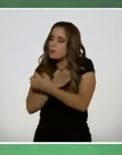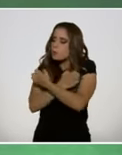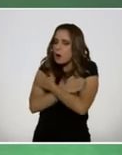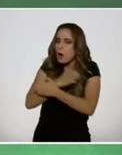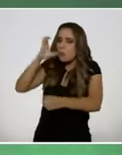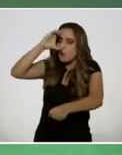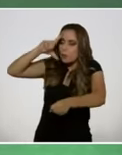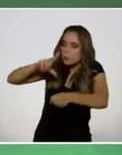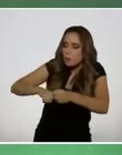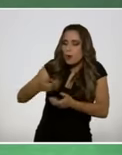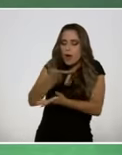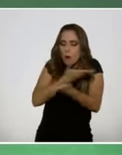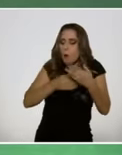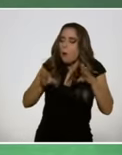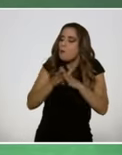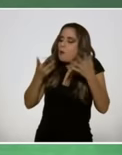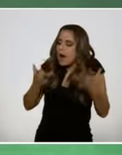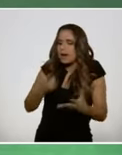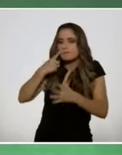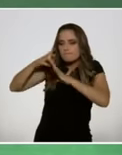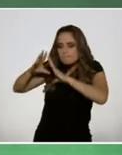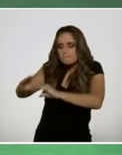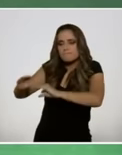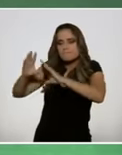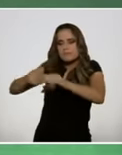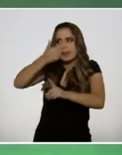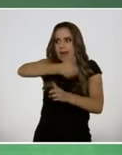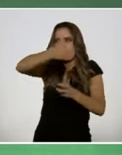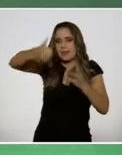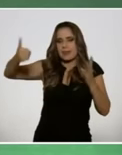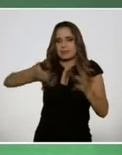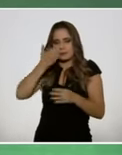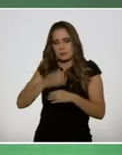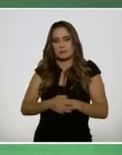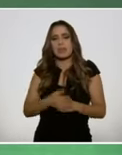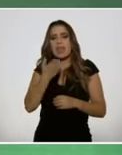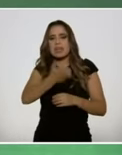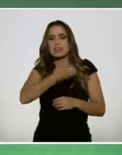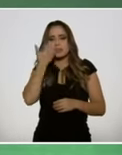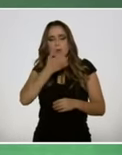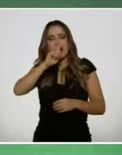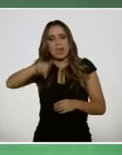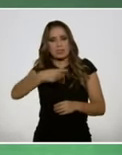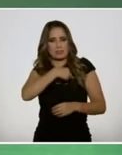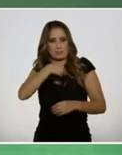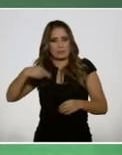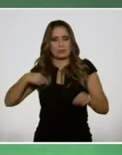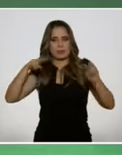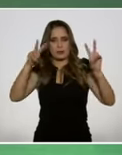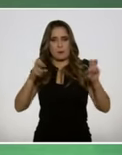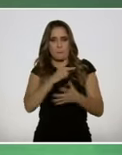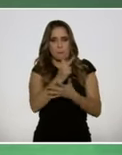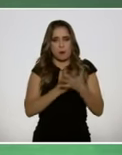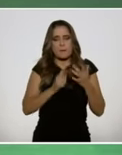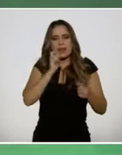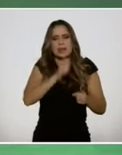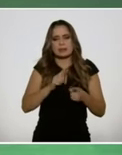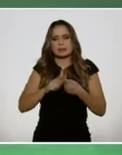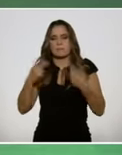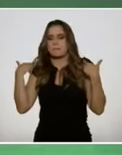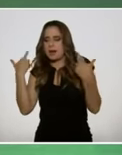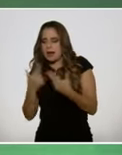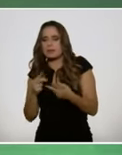cultura y forma de convivencia. Y por ello está lo de la escuela es nuestra, en donde se conjugan tanto el trabajo de los padres de familia,